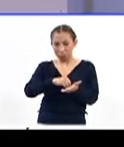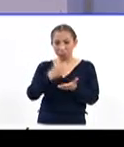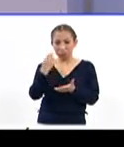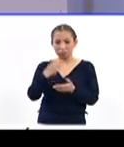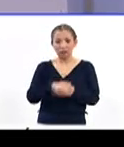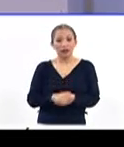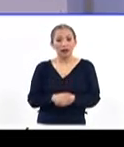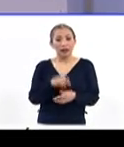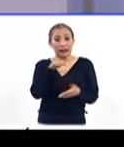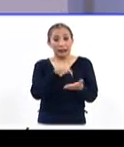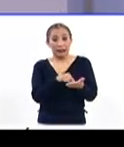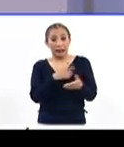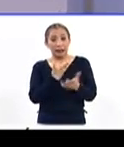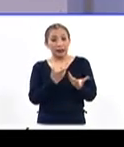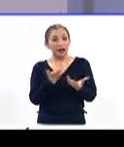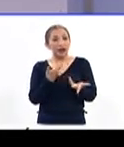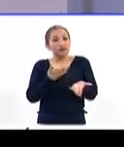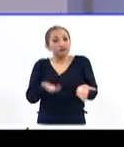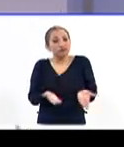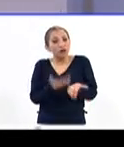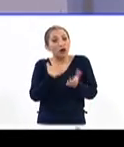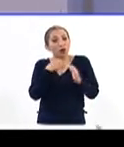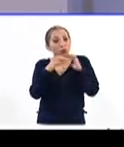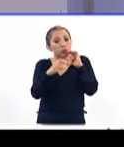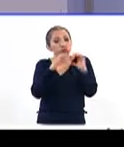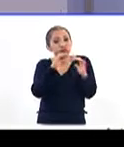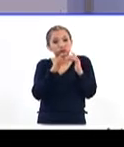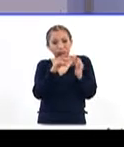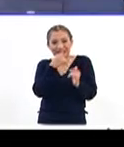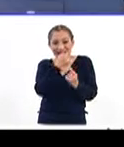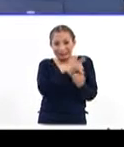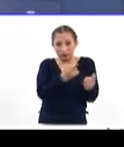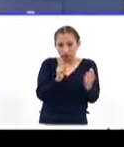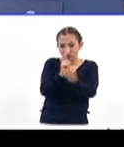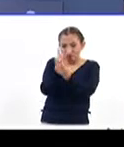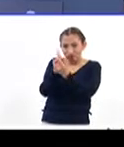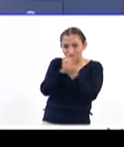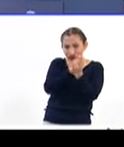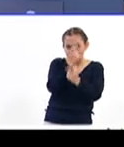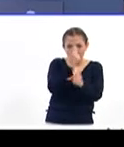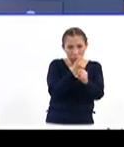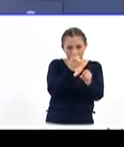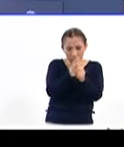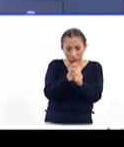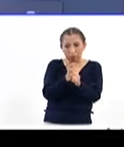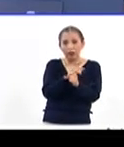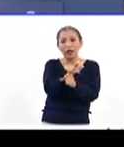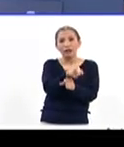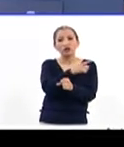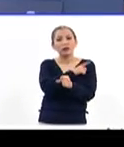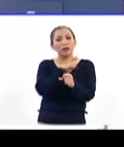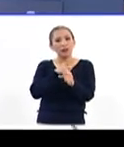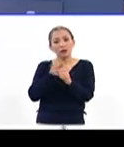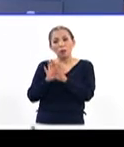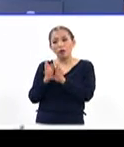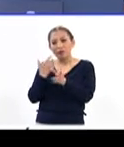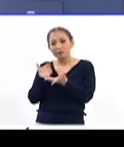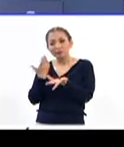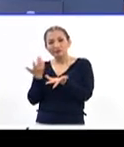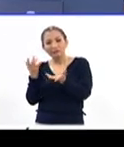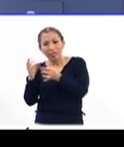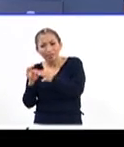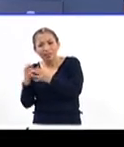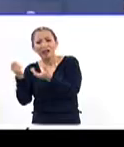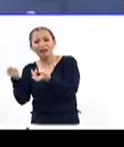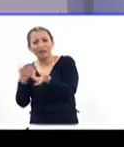STEM, en donde básicamente se promueve la comunicación, los niños se comunican, es lo primero, tienen que ser empáticos, los niños tienden a